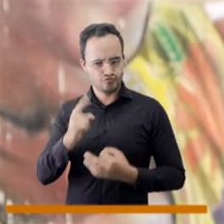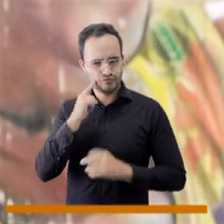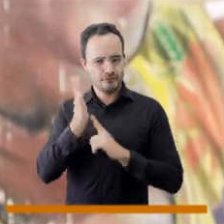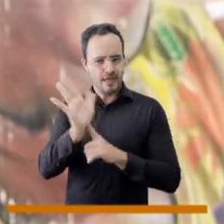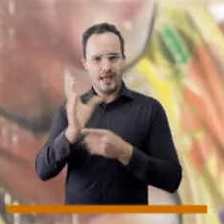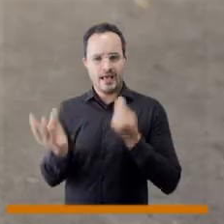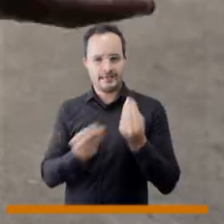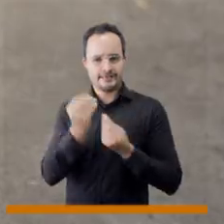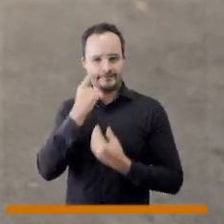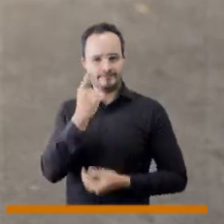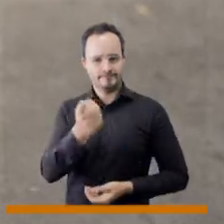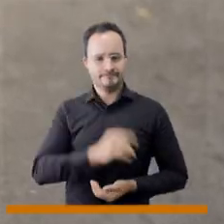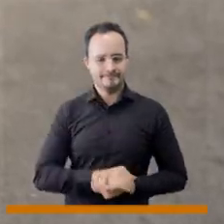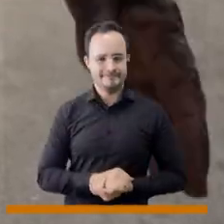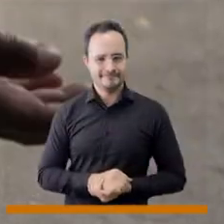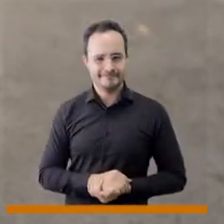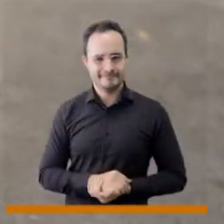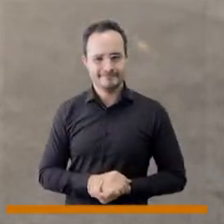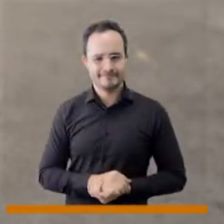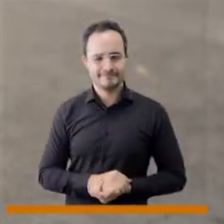la batea.